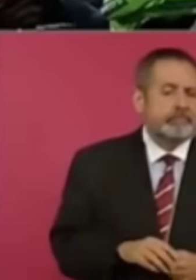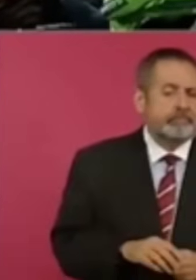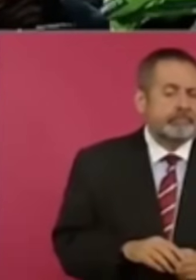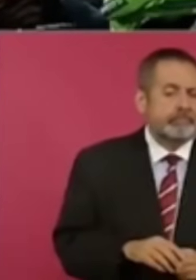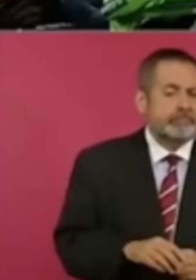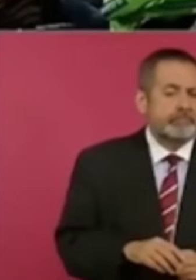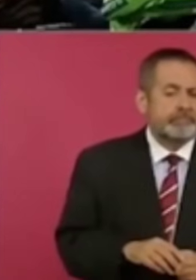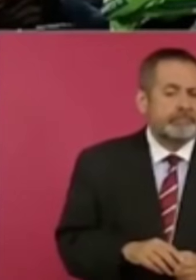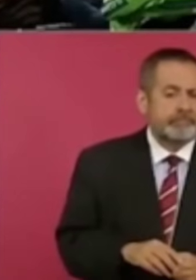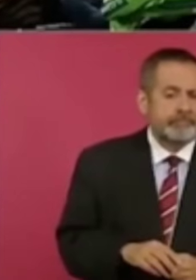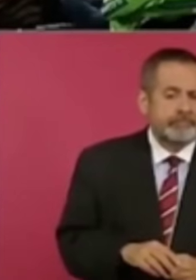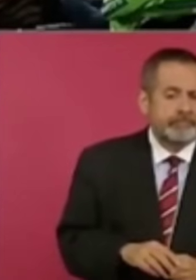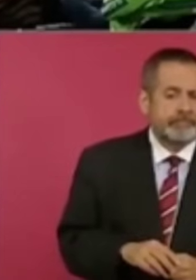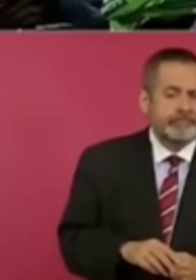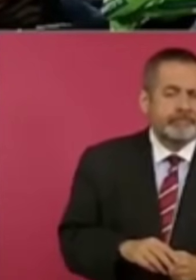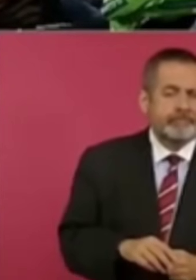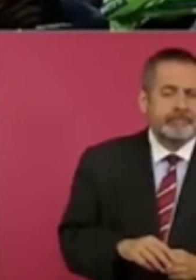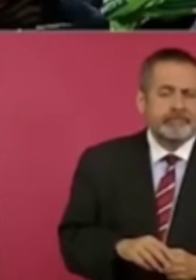si